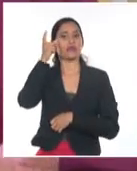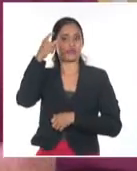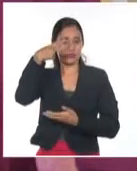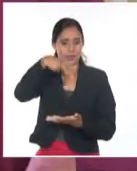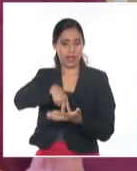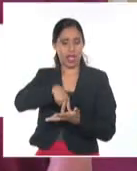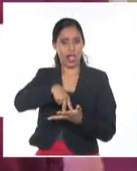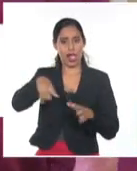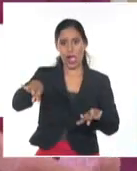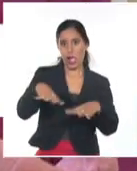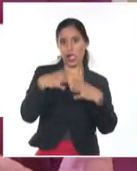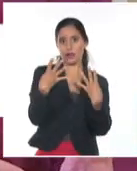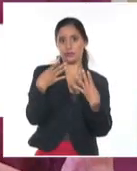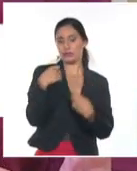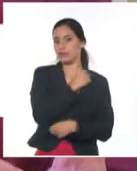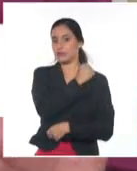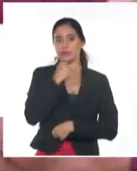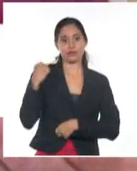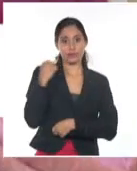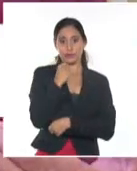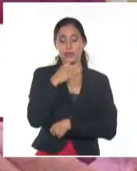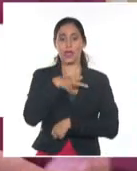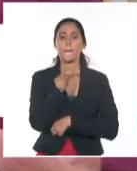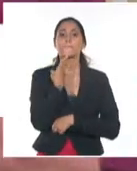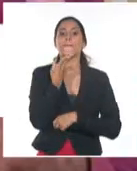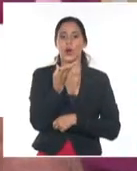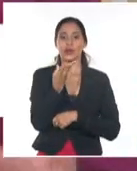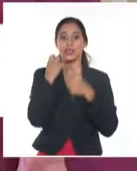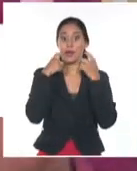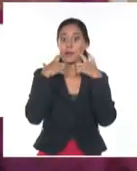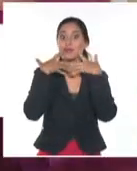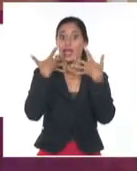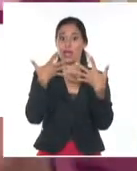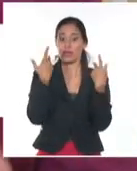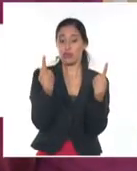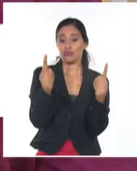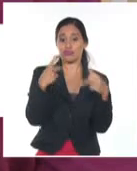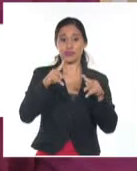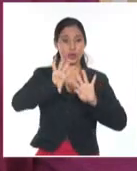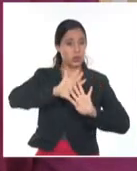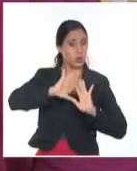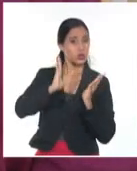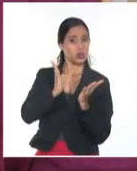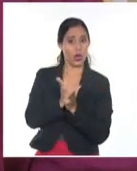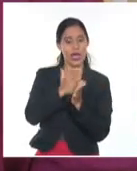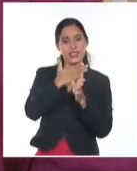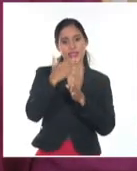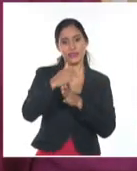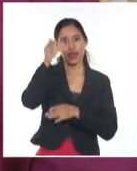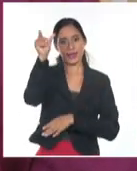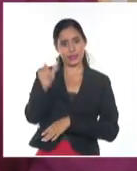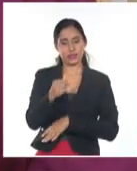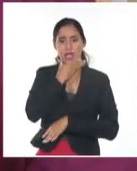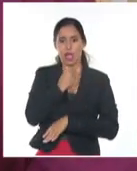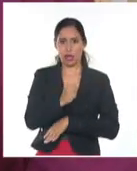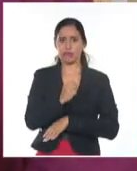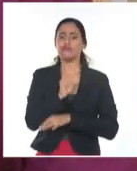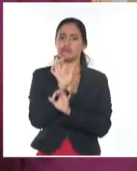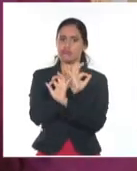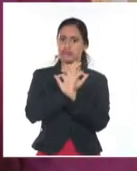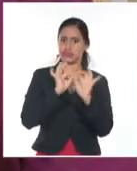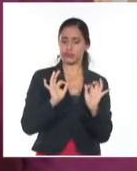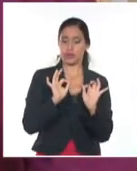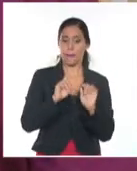Hay voces muy interesantes en la compañía, todas son buenas voces, porque el rigor